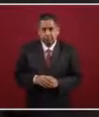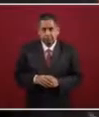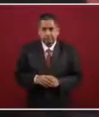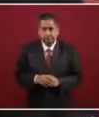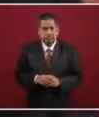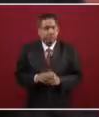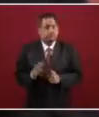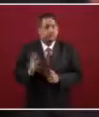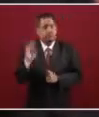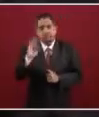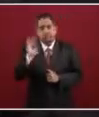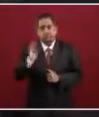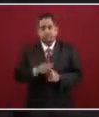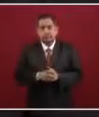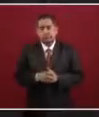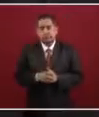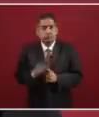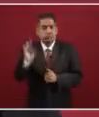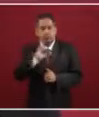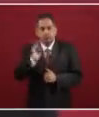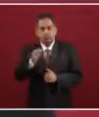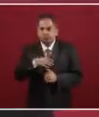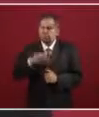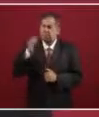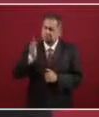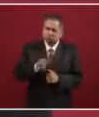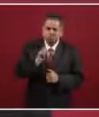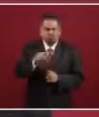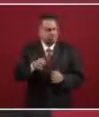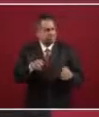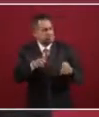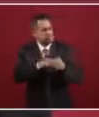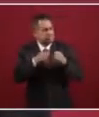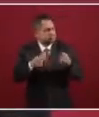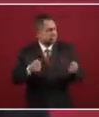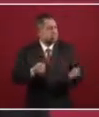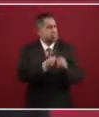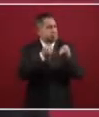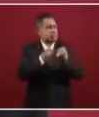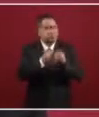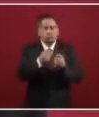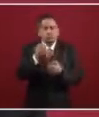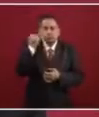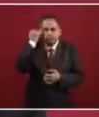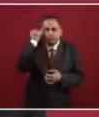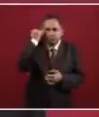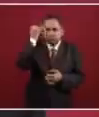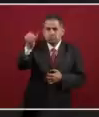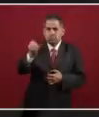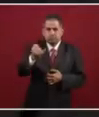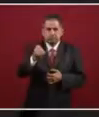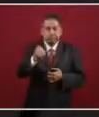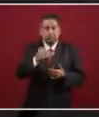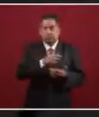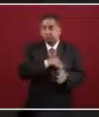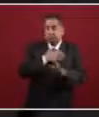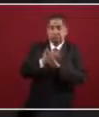Porque si hubiésemos caído en eso, imagínense nuestros